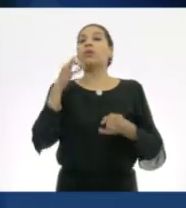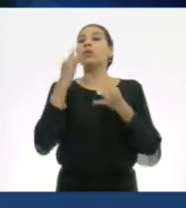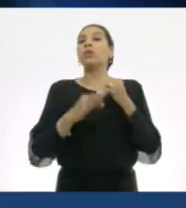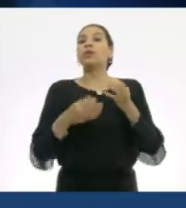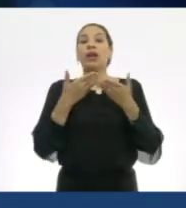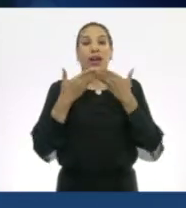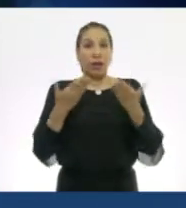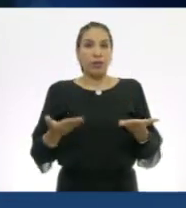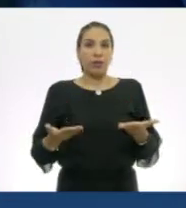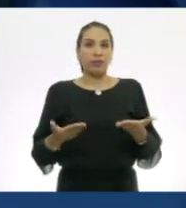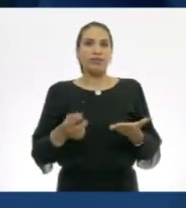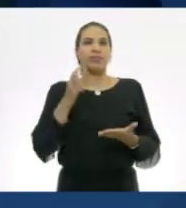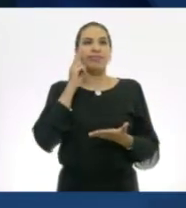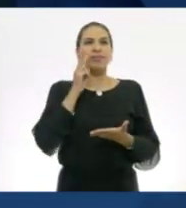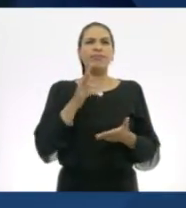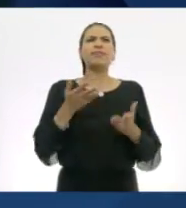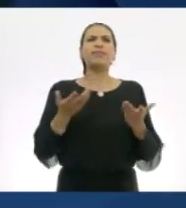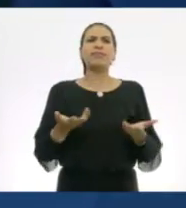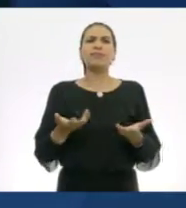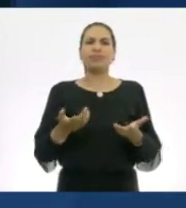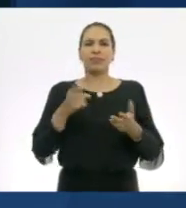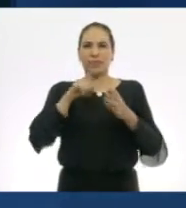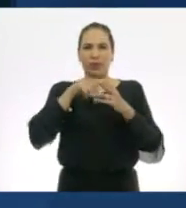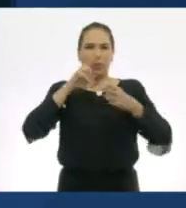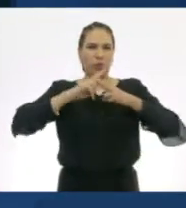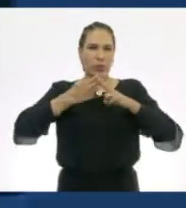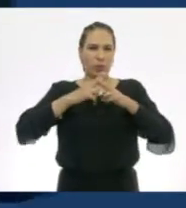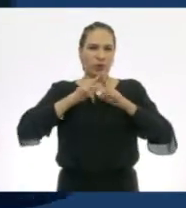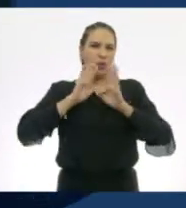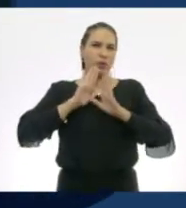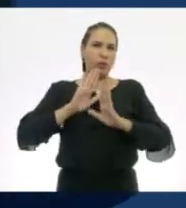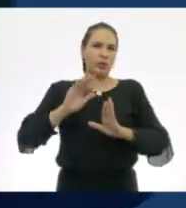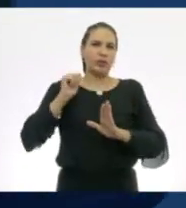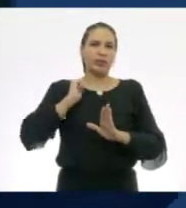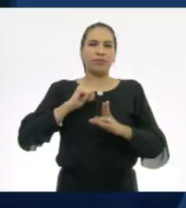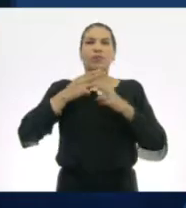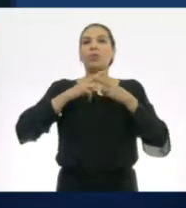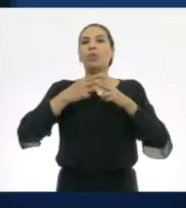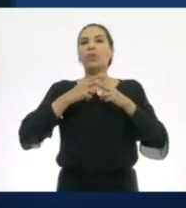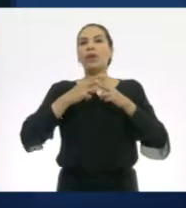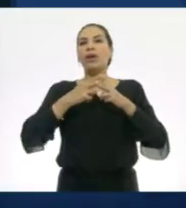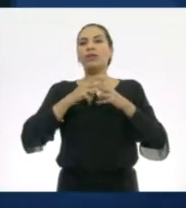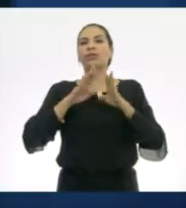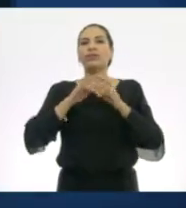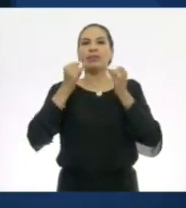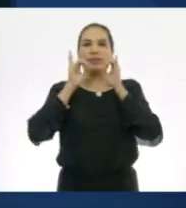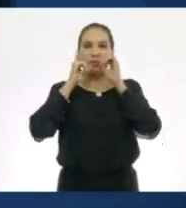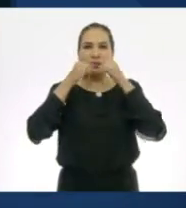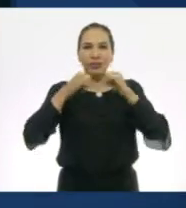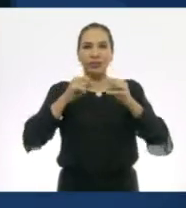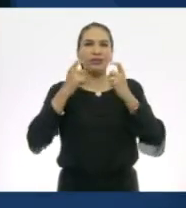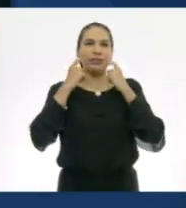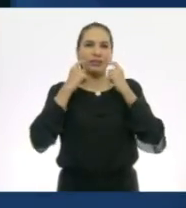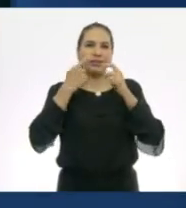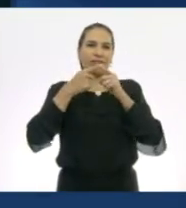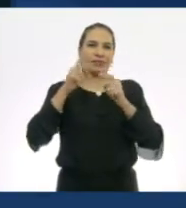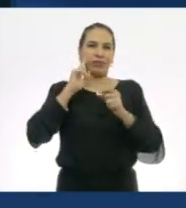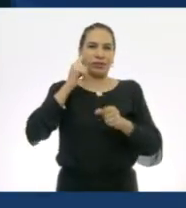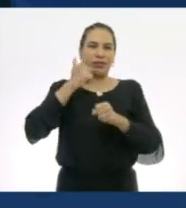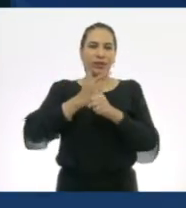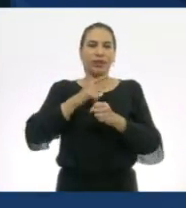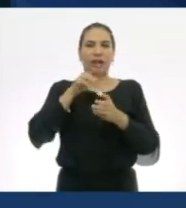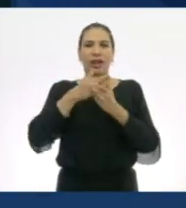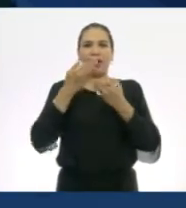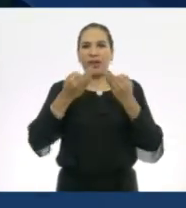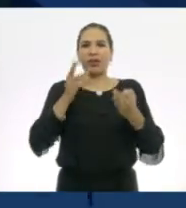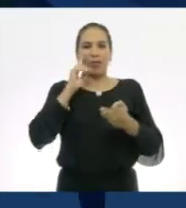Finalmente, ahora sí, vemos que los fósiles son huesos, molares y colmillos, los que se encontraron aquí con los